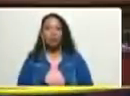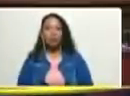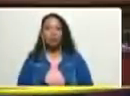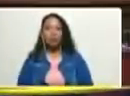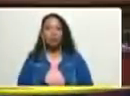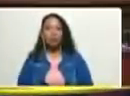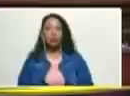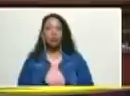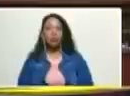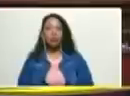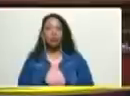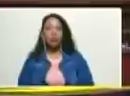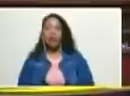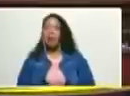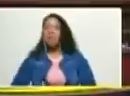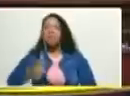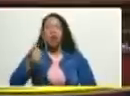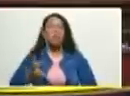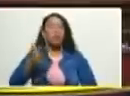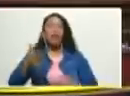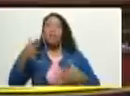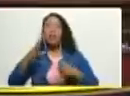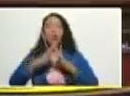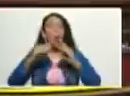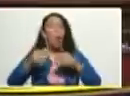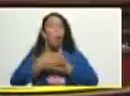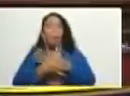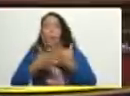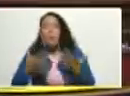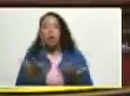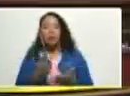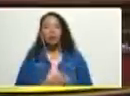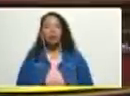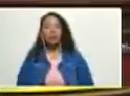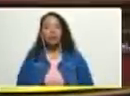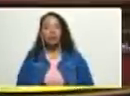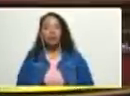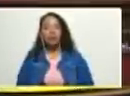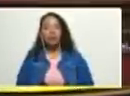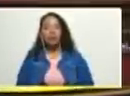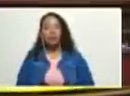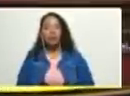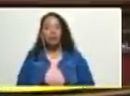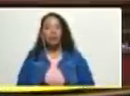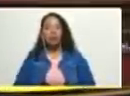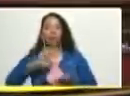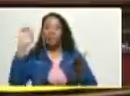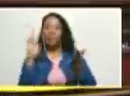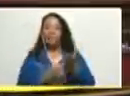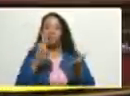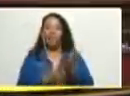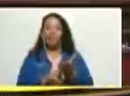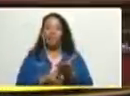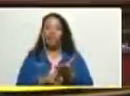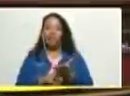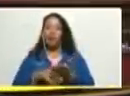Lo más importante de todo es que la realidad es la realidad.